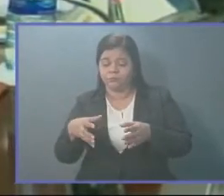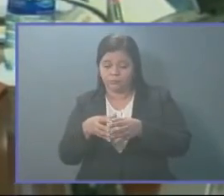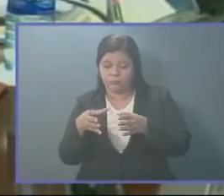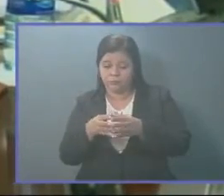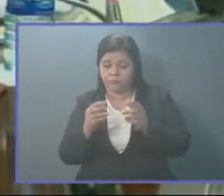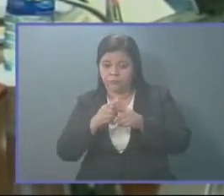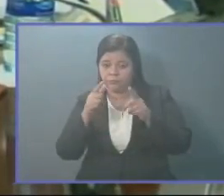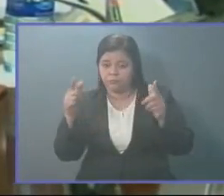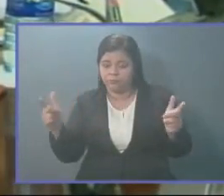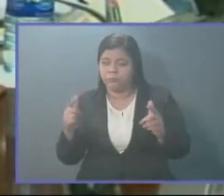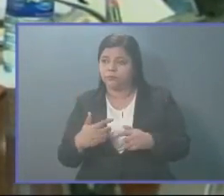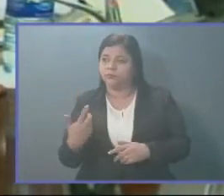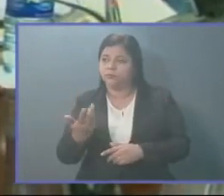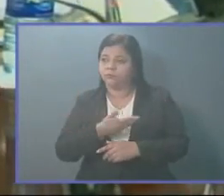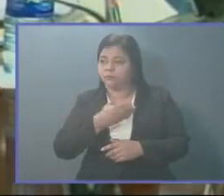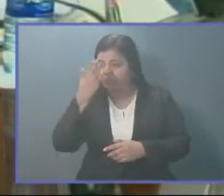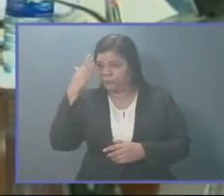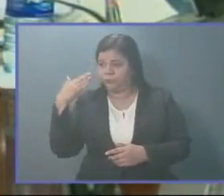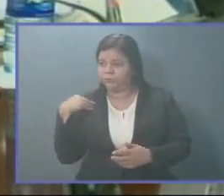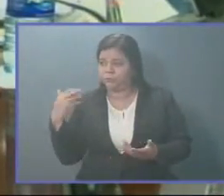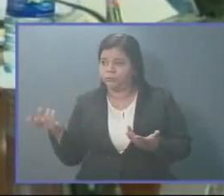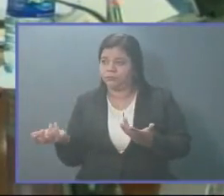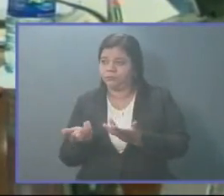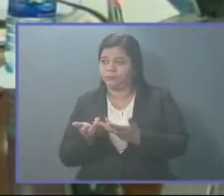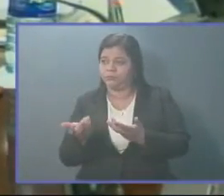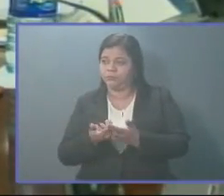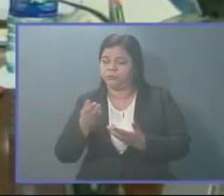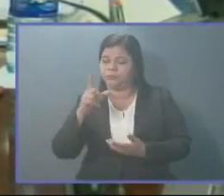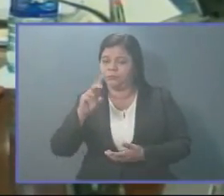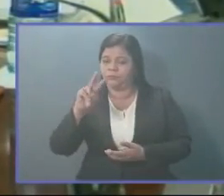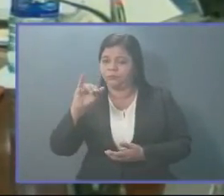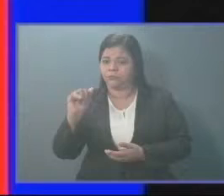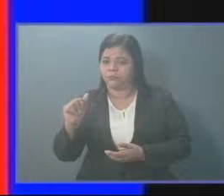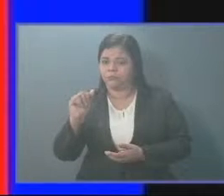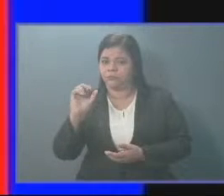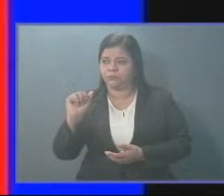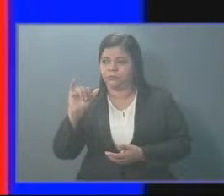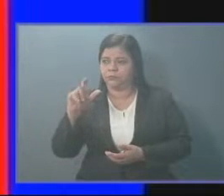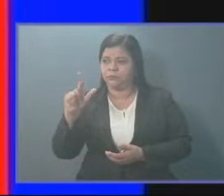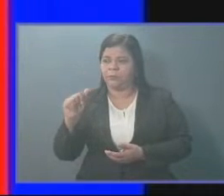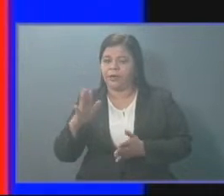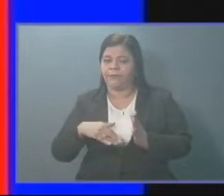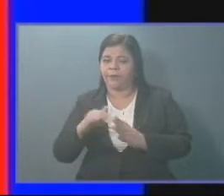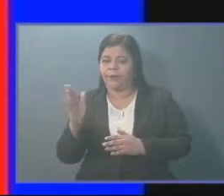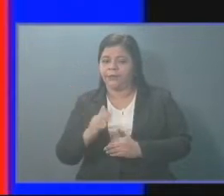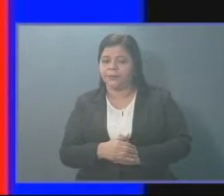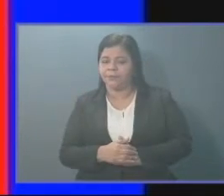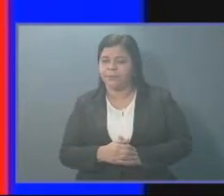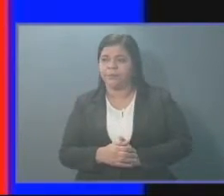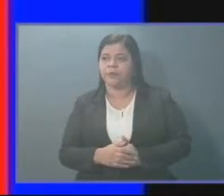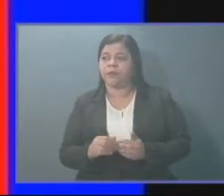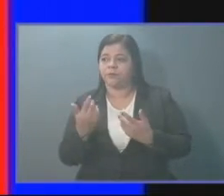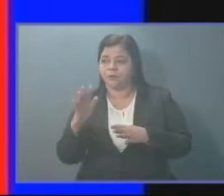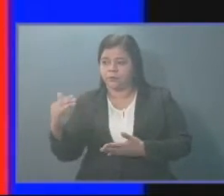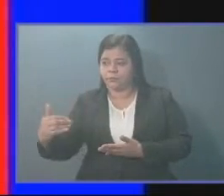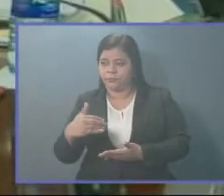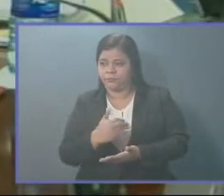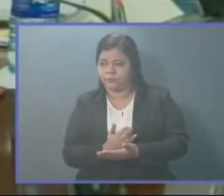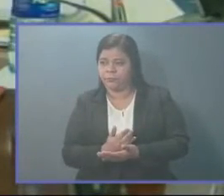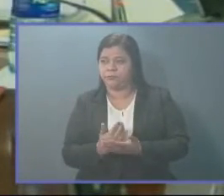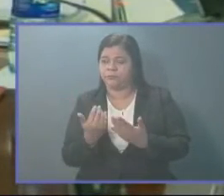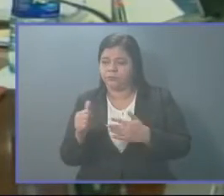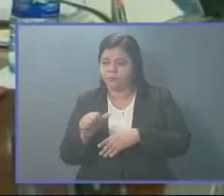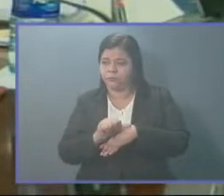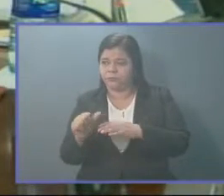ellos. Nuestra colega diputada Lucy Ayala de León estuvo en el pleno introduciendo